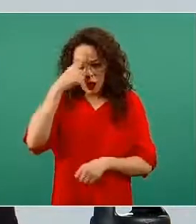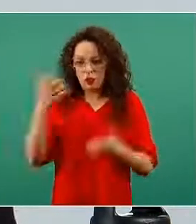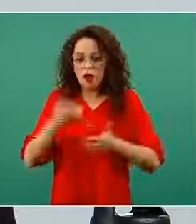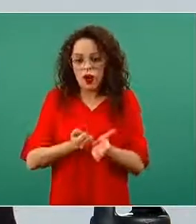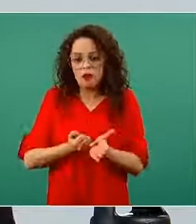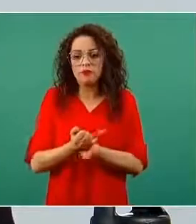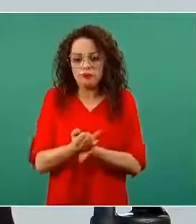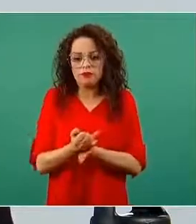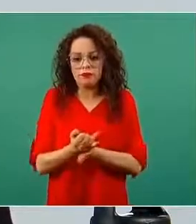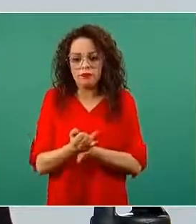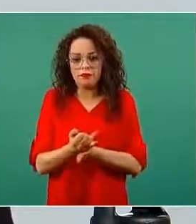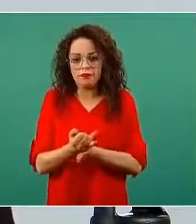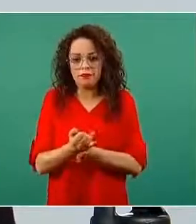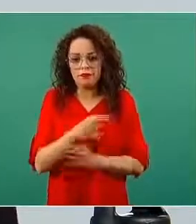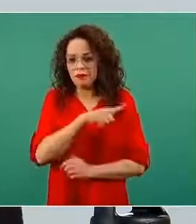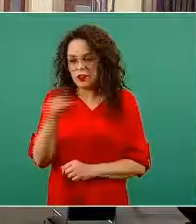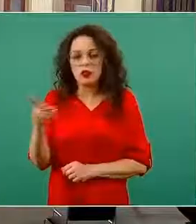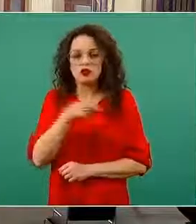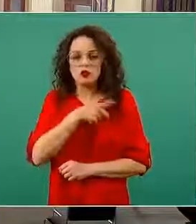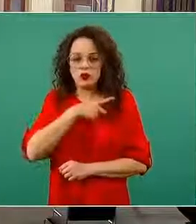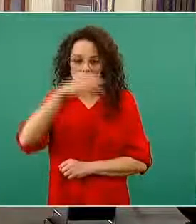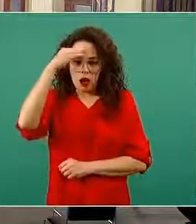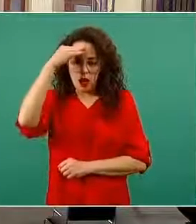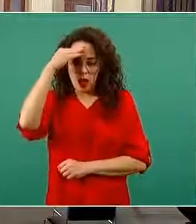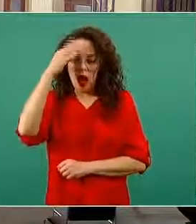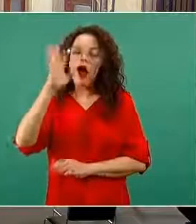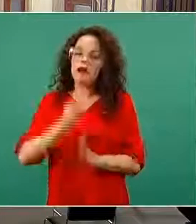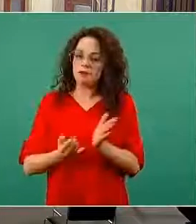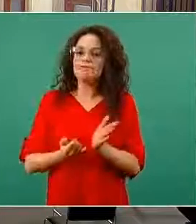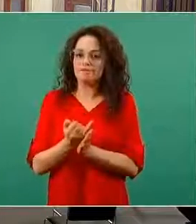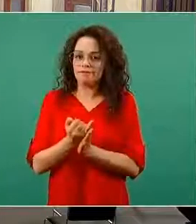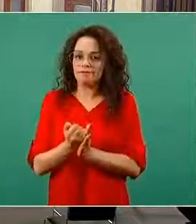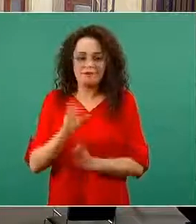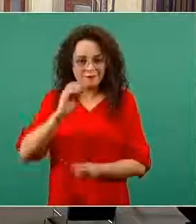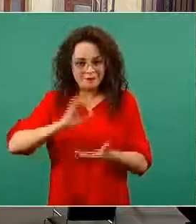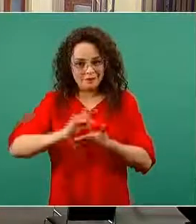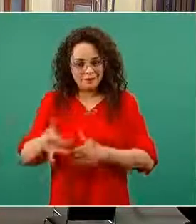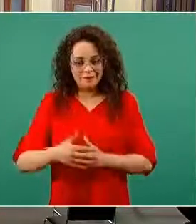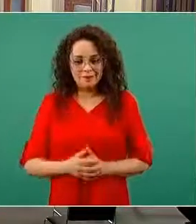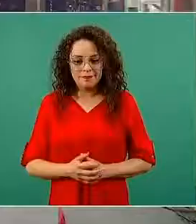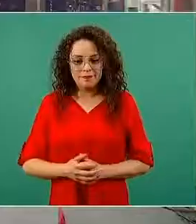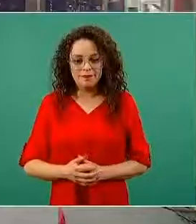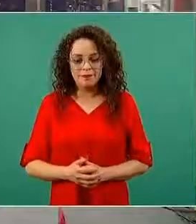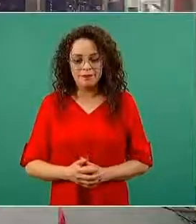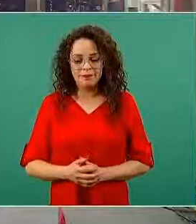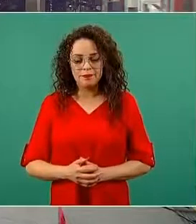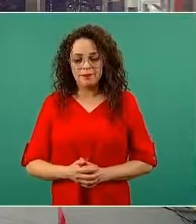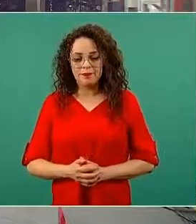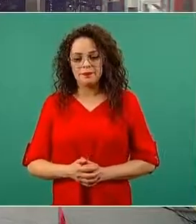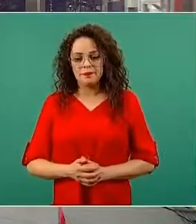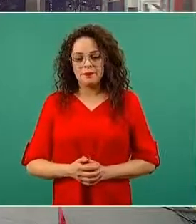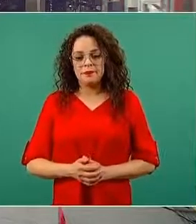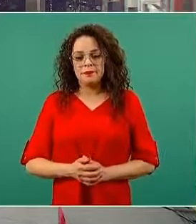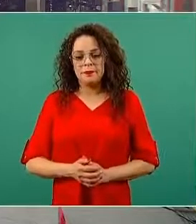decisión por ellas mismas. Muchas gracias. Muchas gracias, doctora. Adelante.